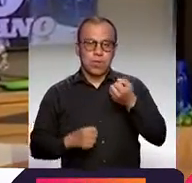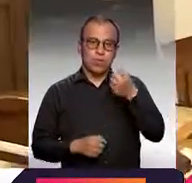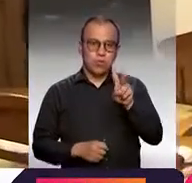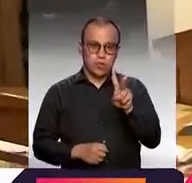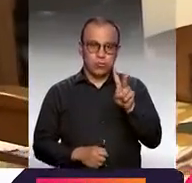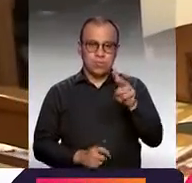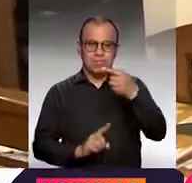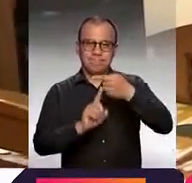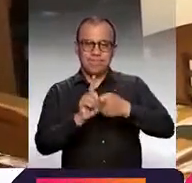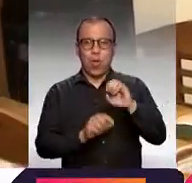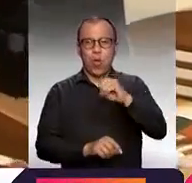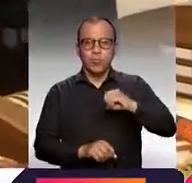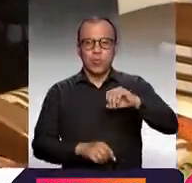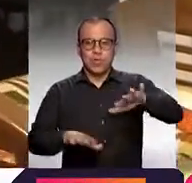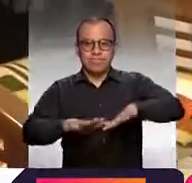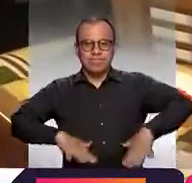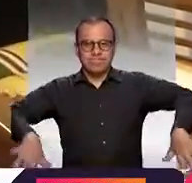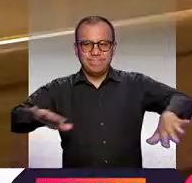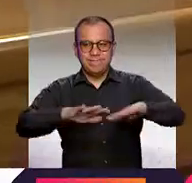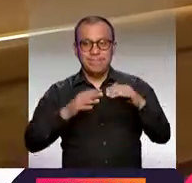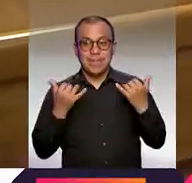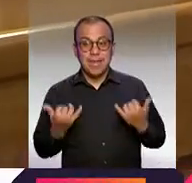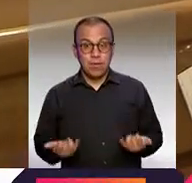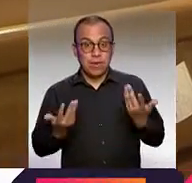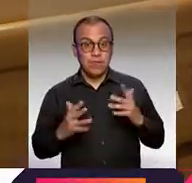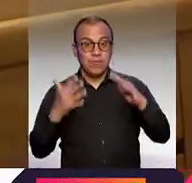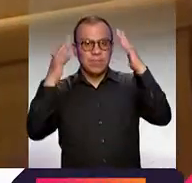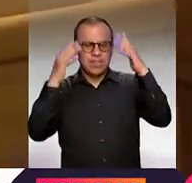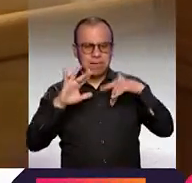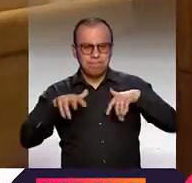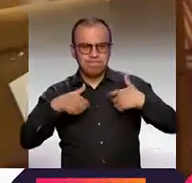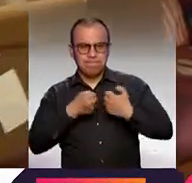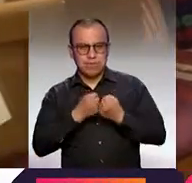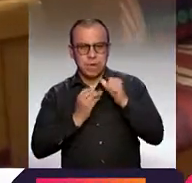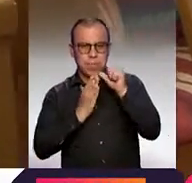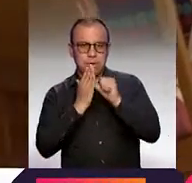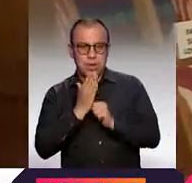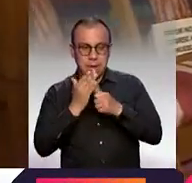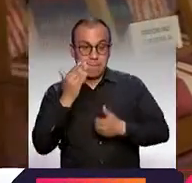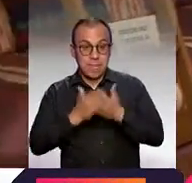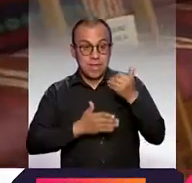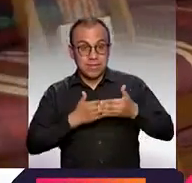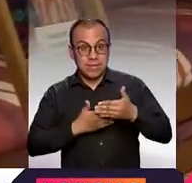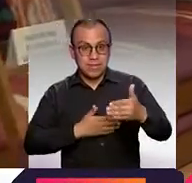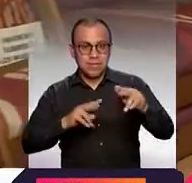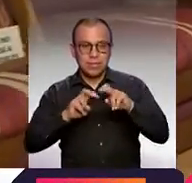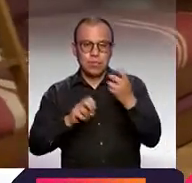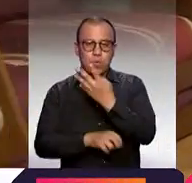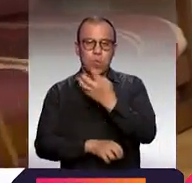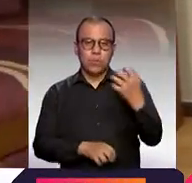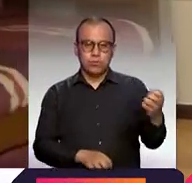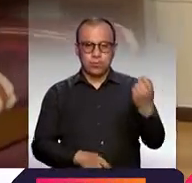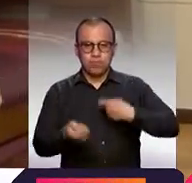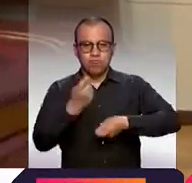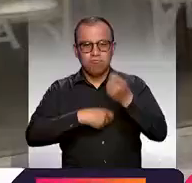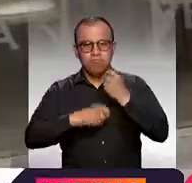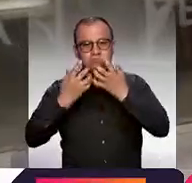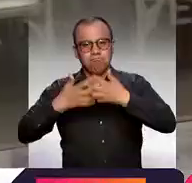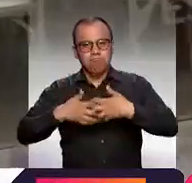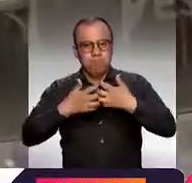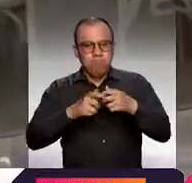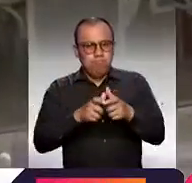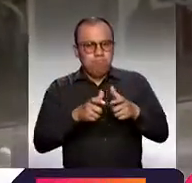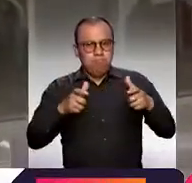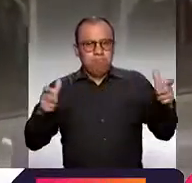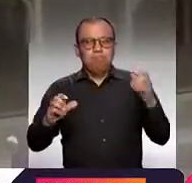octubre. La Secretaría de Desarrollo Económico resaltó que el festival está vinculado al programa Despega Bogotá, que permite a más de 400 comerciantes y fabricantes ampliar